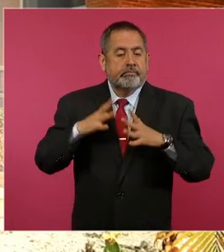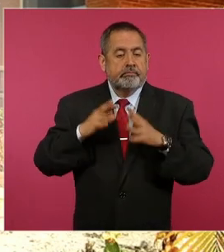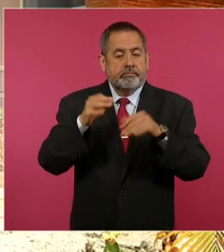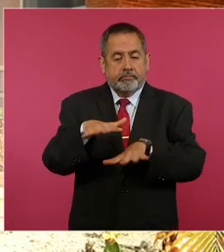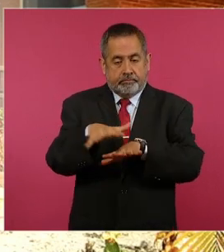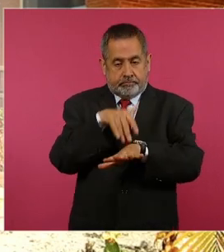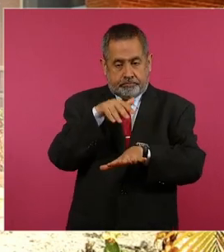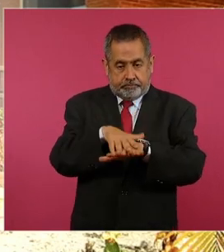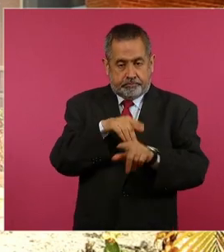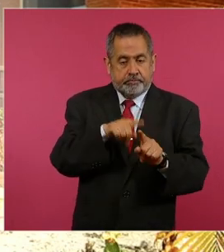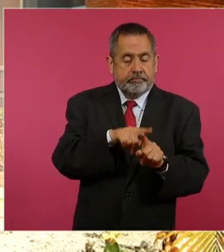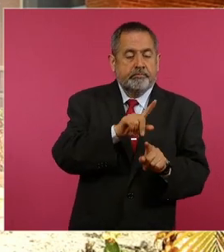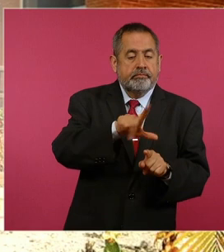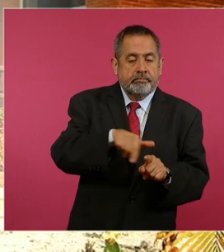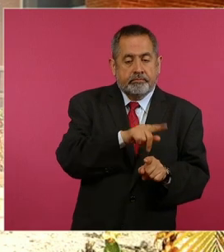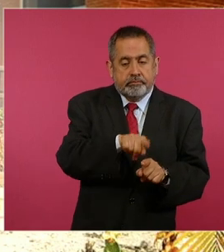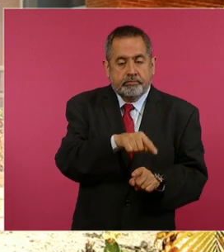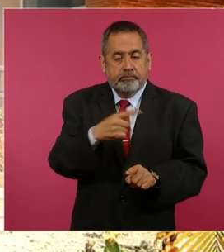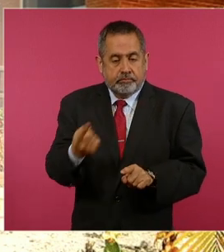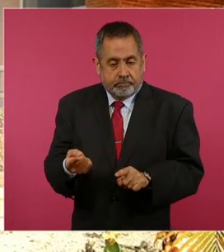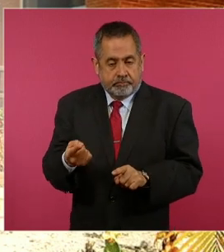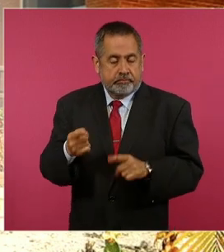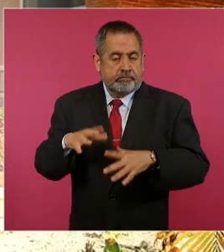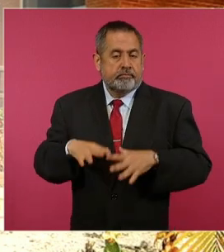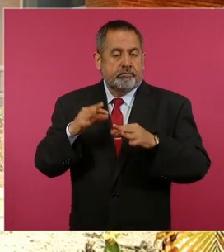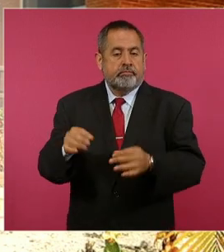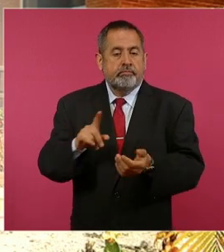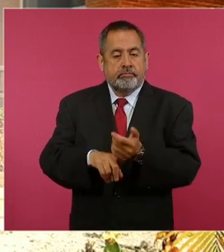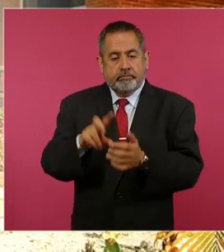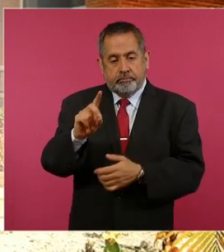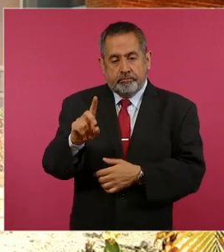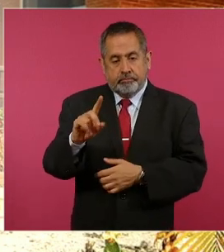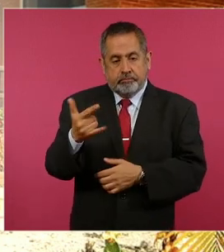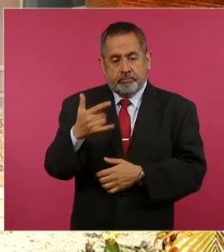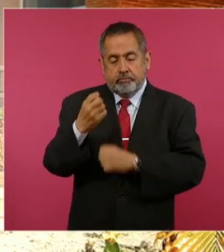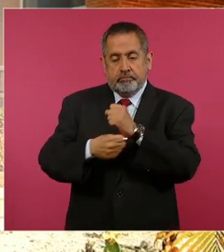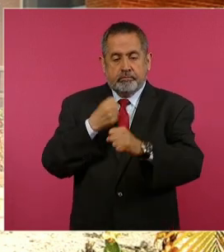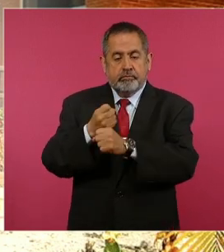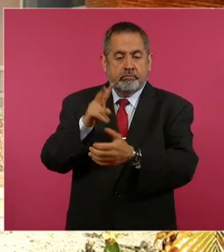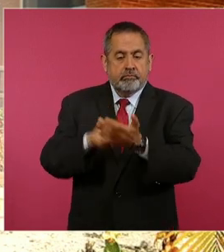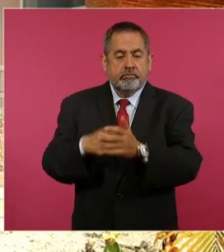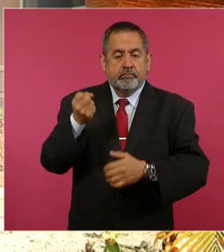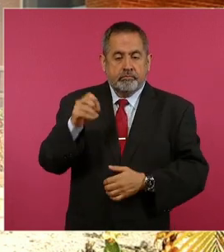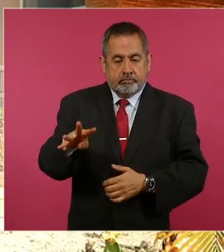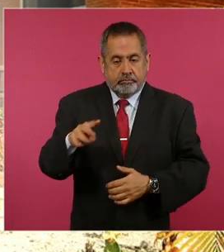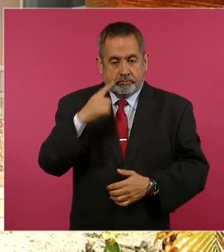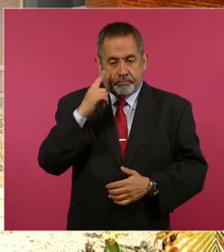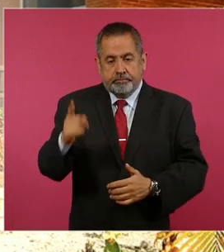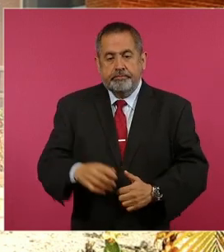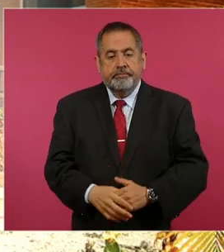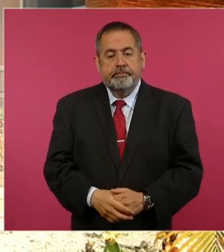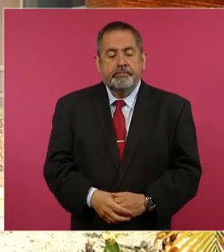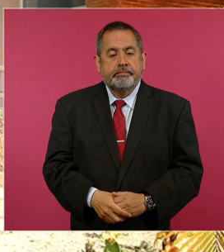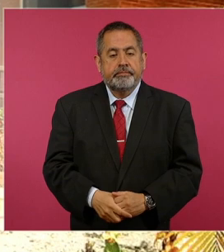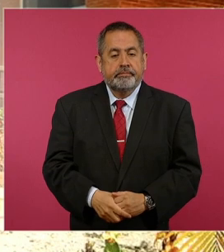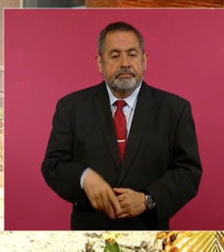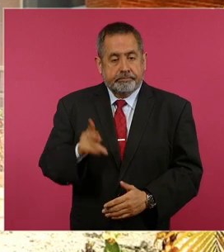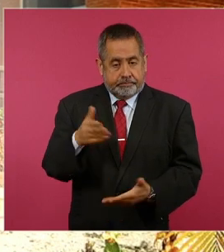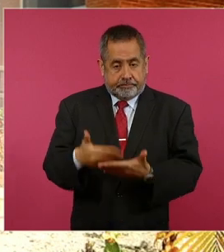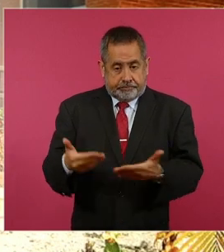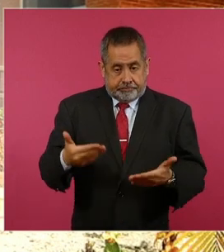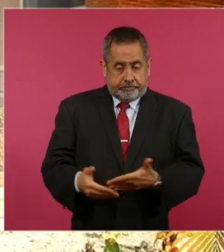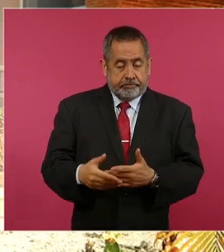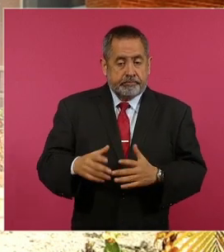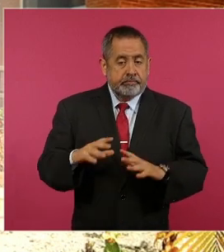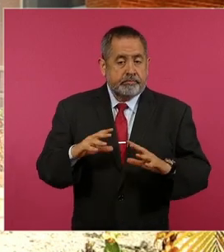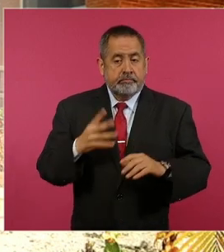que se señala ahí, creada hace el 30 de julio de 2019. La siguiente, por favor. Pero hoy,